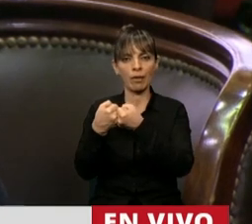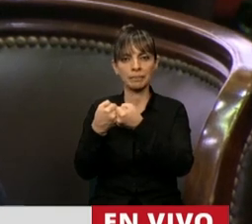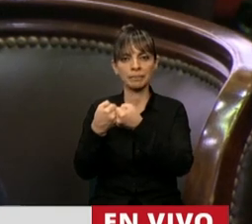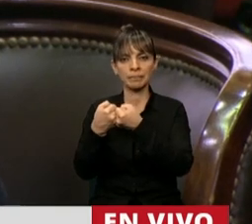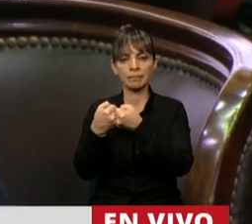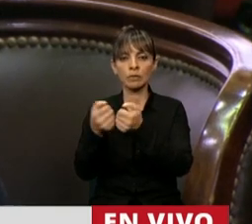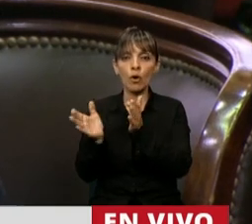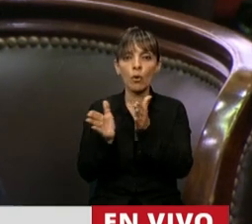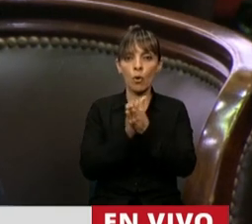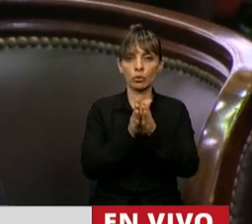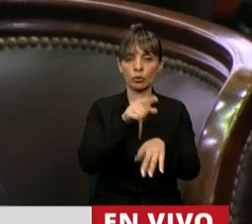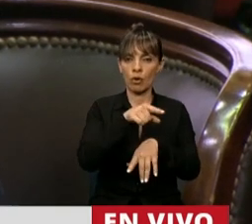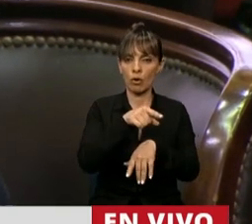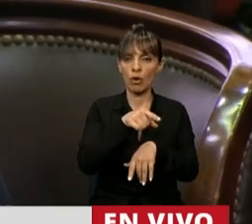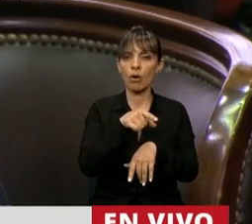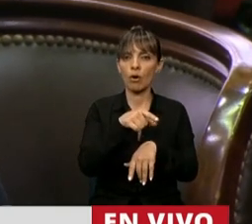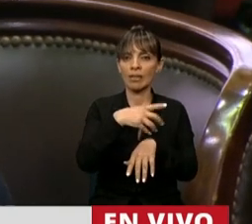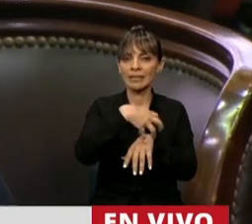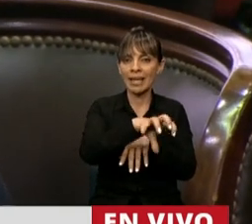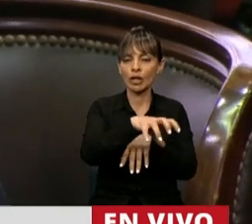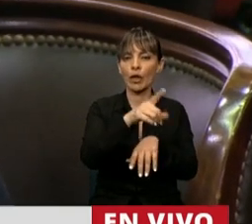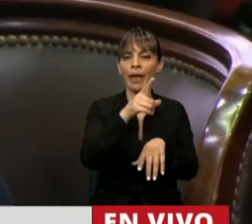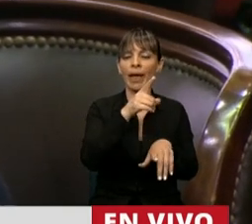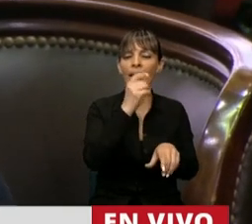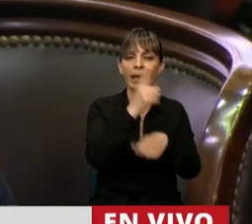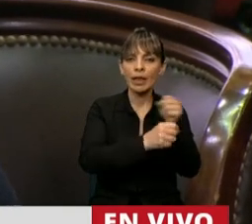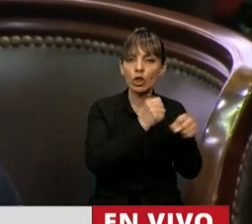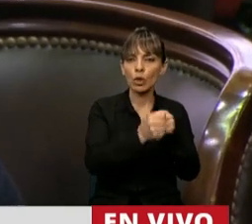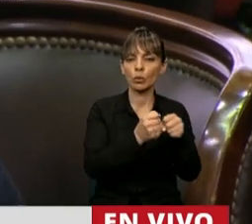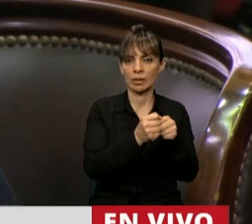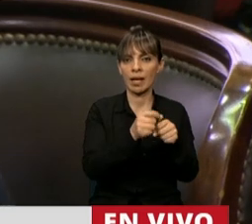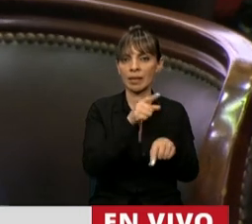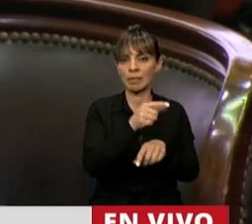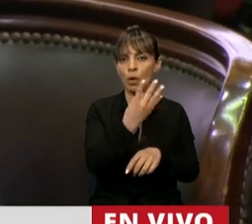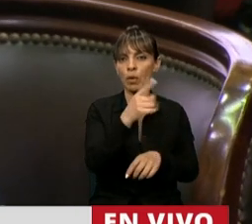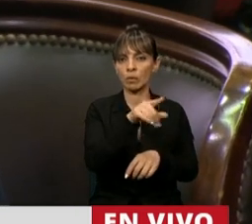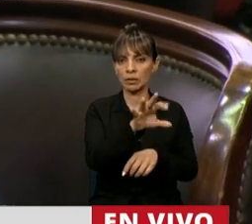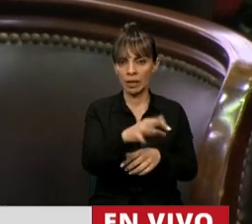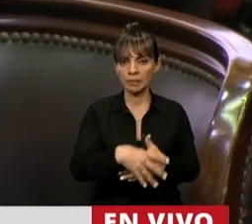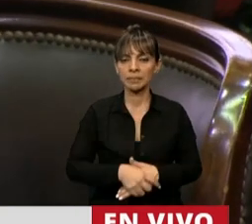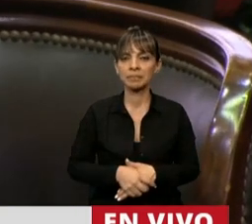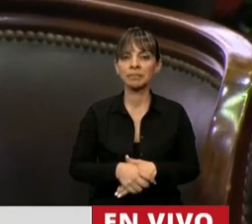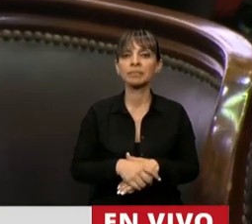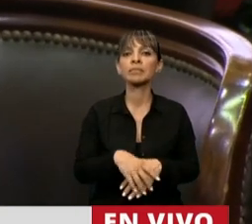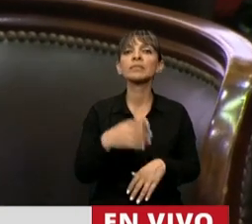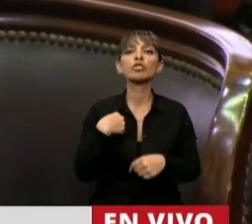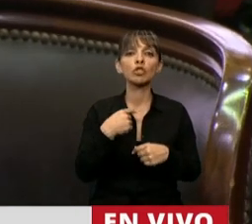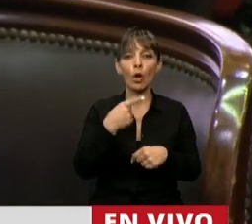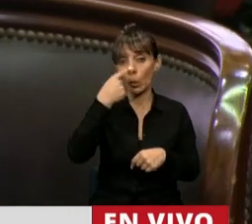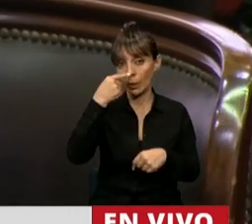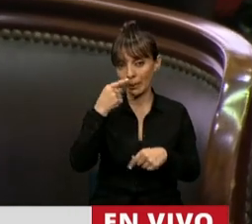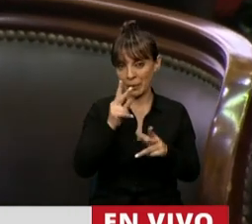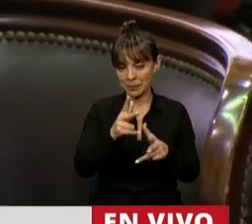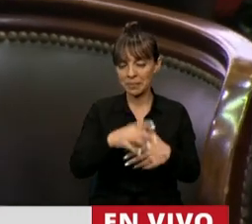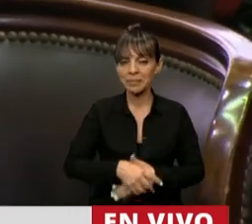con el sector de las industrias del conocimiento, las industrias 4.0. ¿Y por qué? Y con esto voy cerrando,